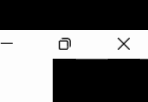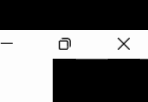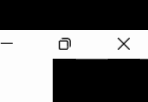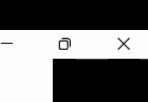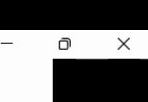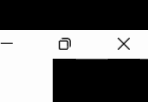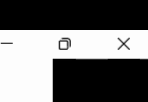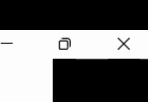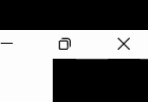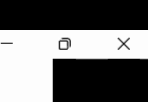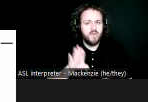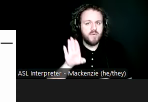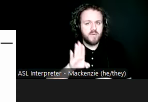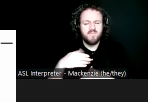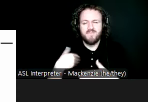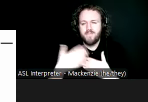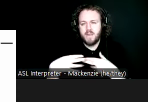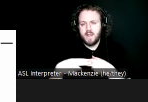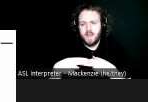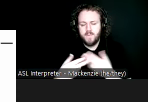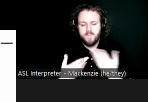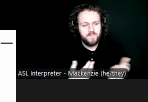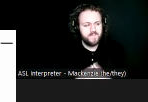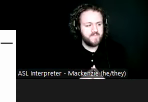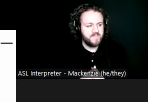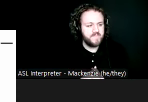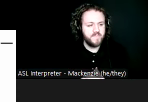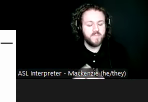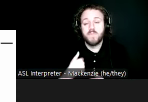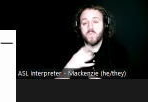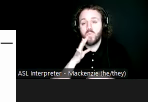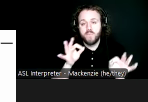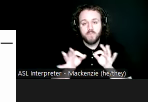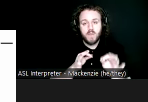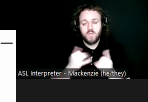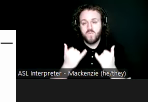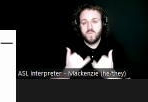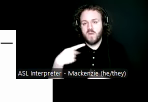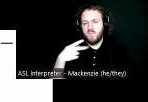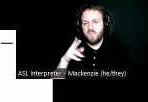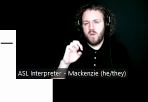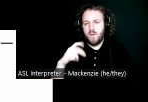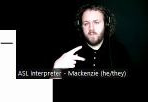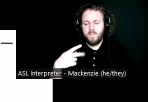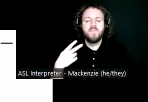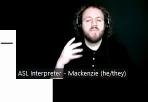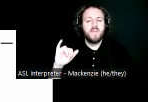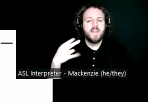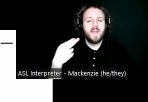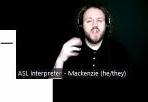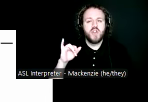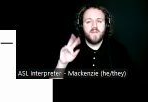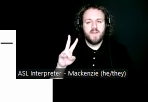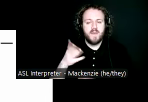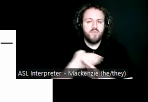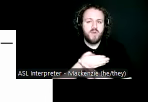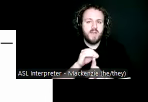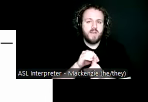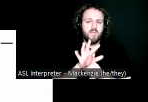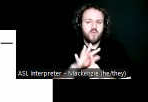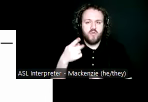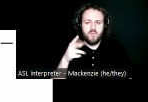Red Nacional para terminar con la violencia doméstica. Y vamos a comenzar con el doctor Kevin Art. Muchas gracias.